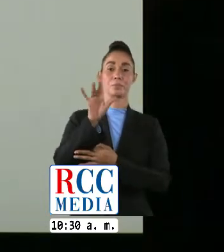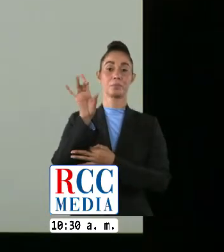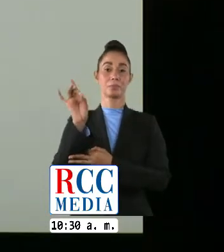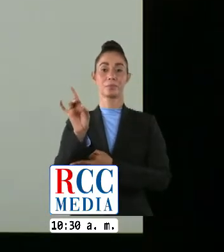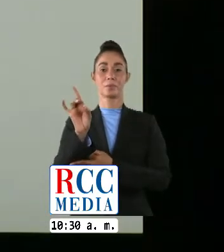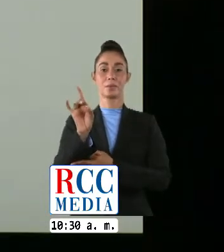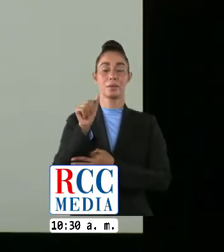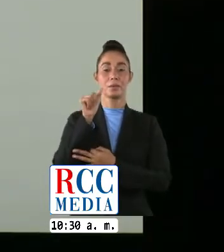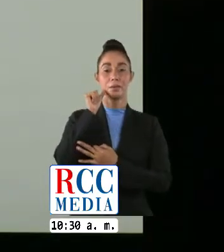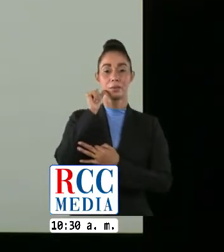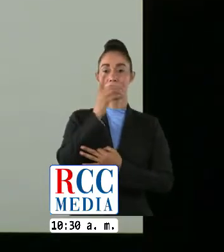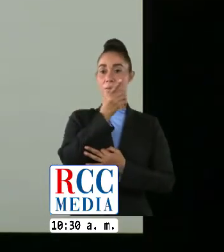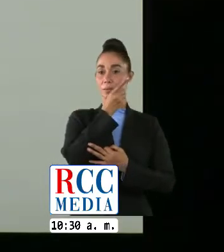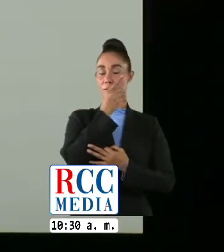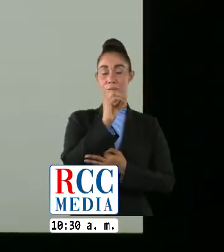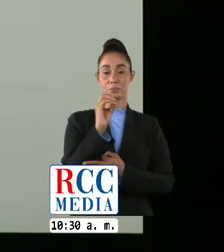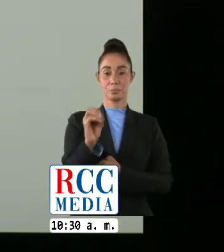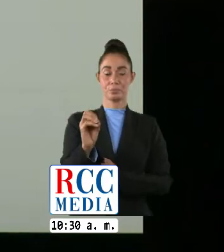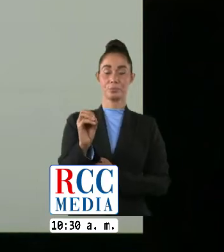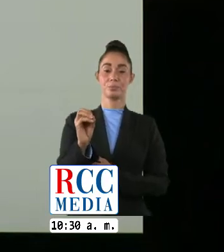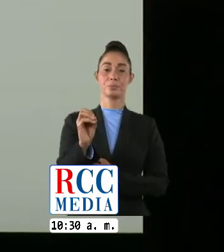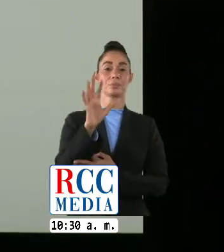6.38% en Santo Domingo Oeste,